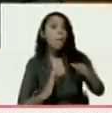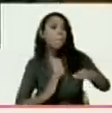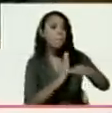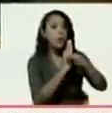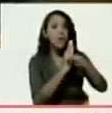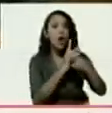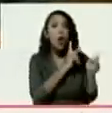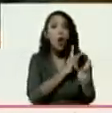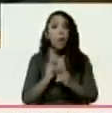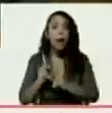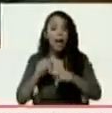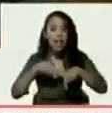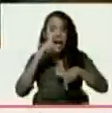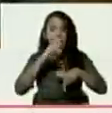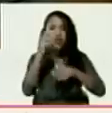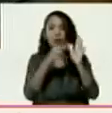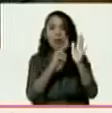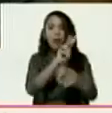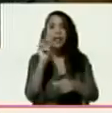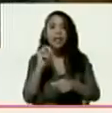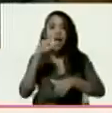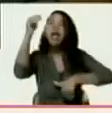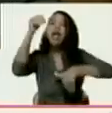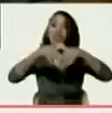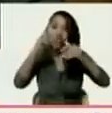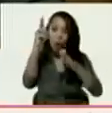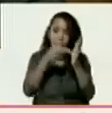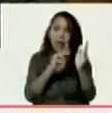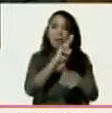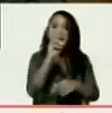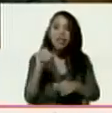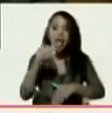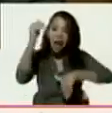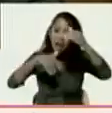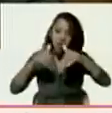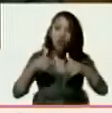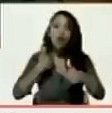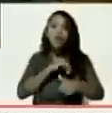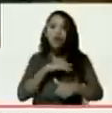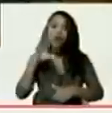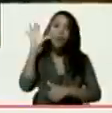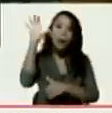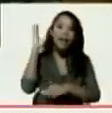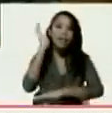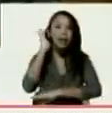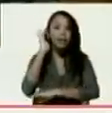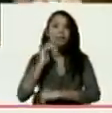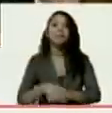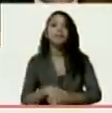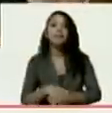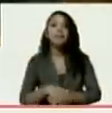2020. 2020, elecciones parlamentarias en nuestro país. 2020,